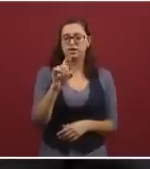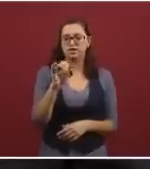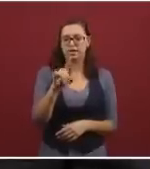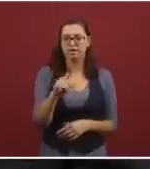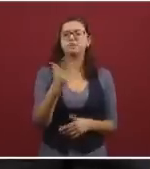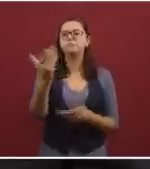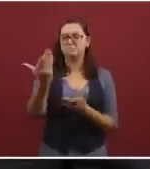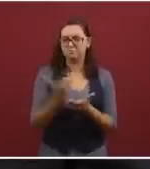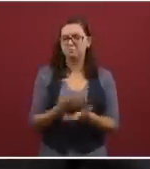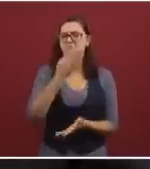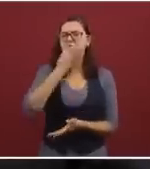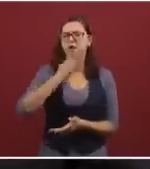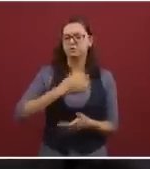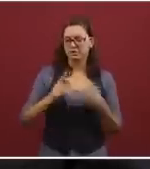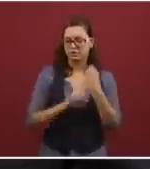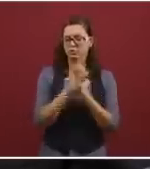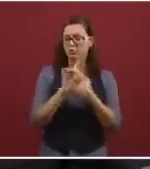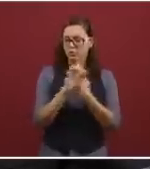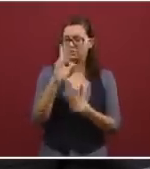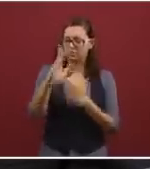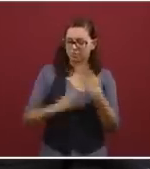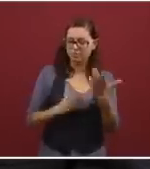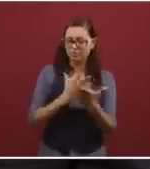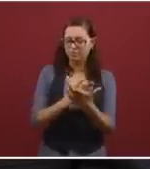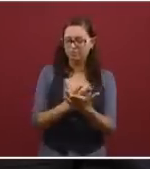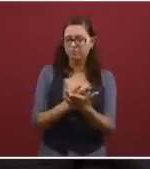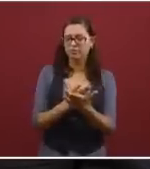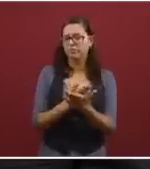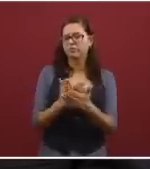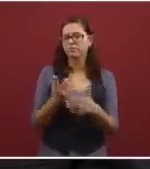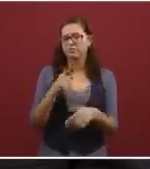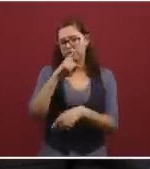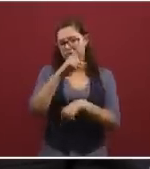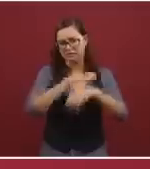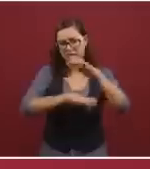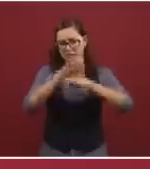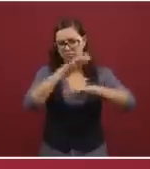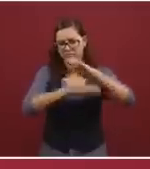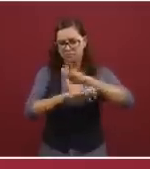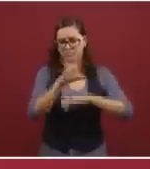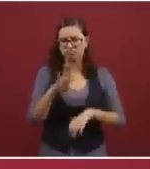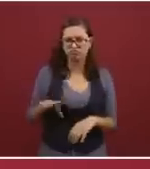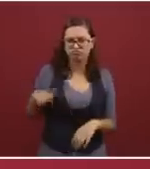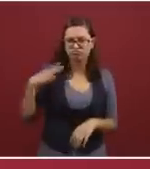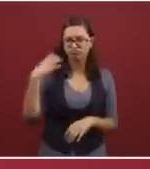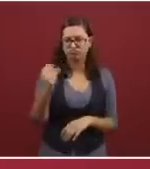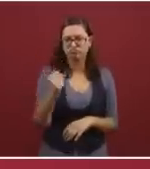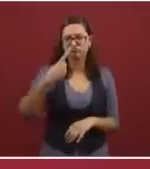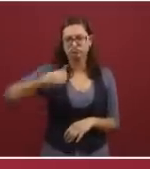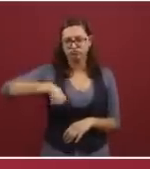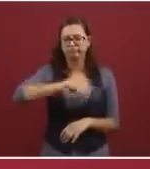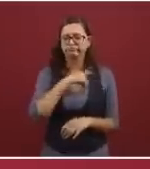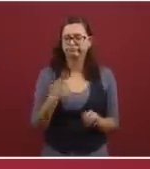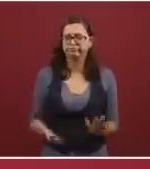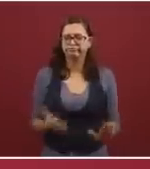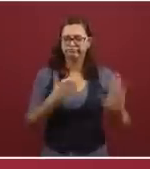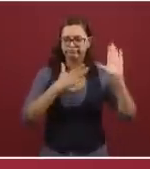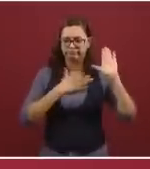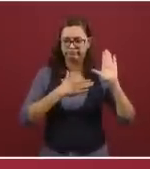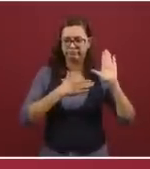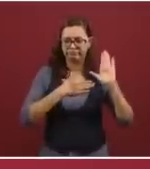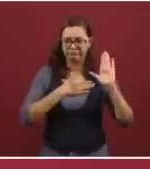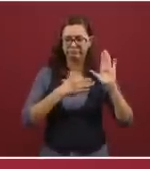problema, se planteó lo de esta empresa, hicimos el compromiso de